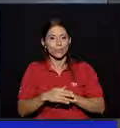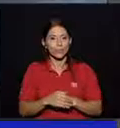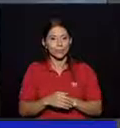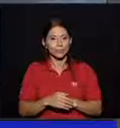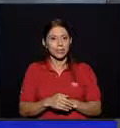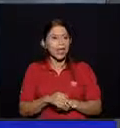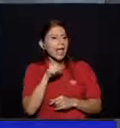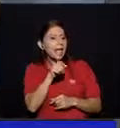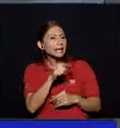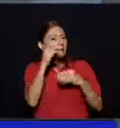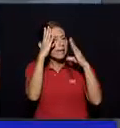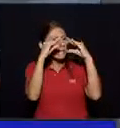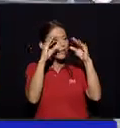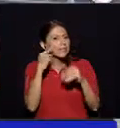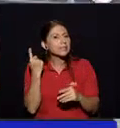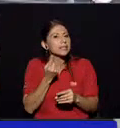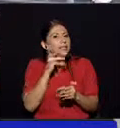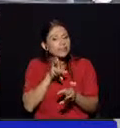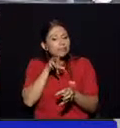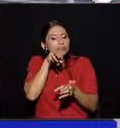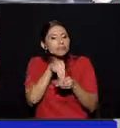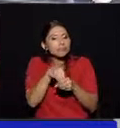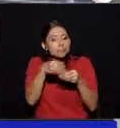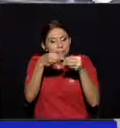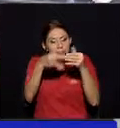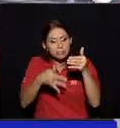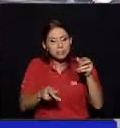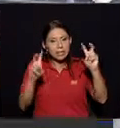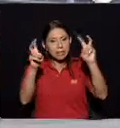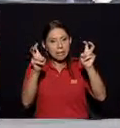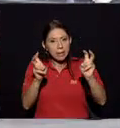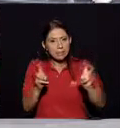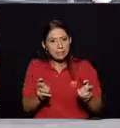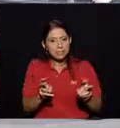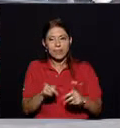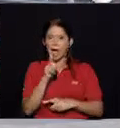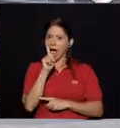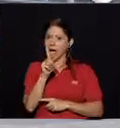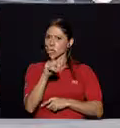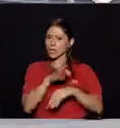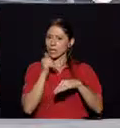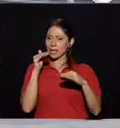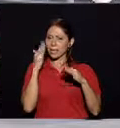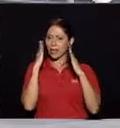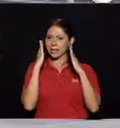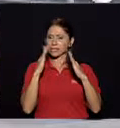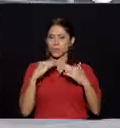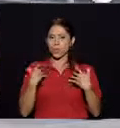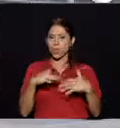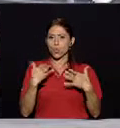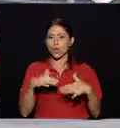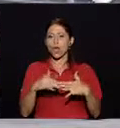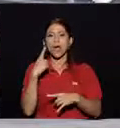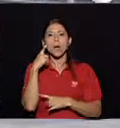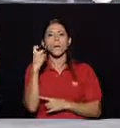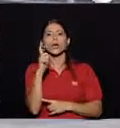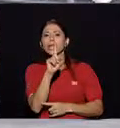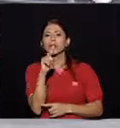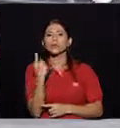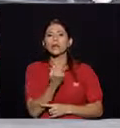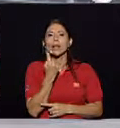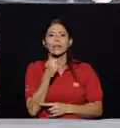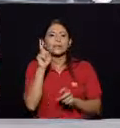El informe siempre toca variedad de temas y hay uno que me llamó poderosamente la atención porque no solo es